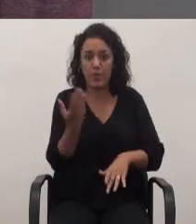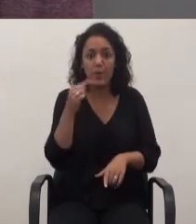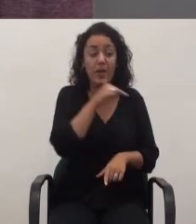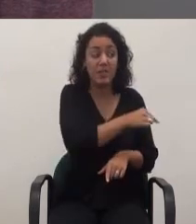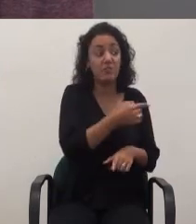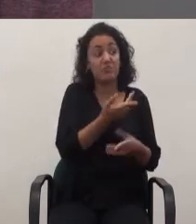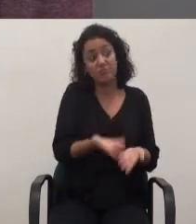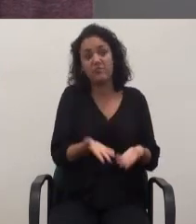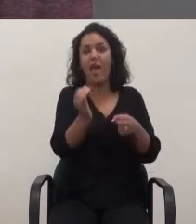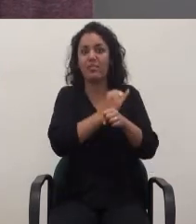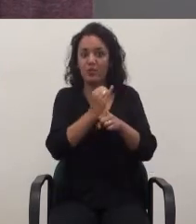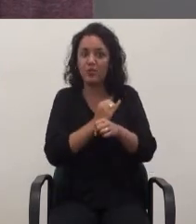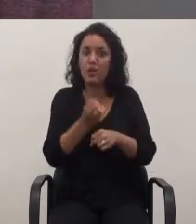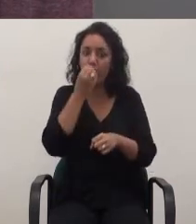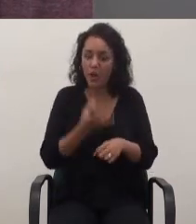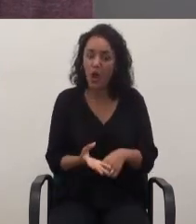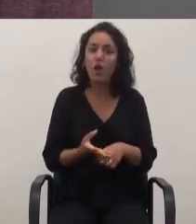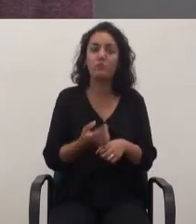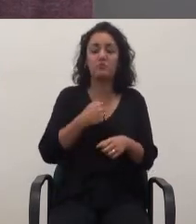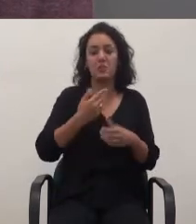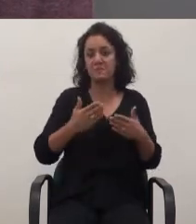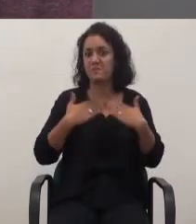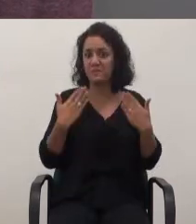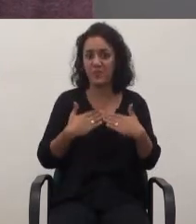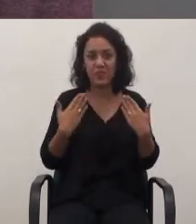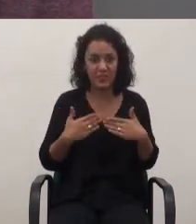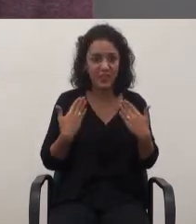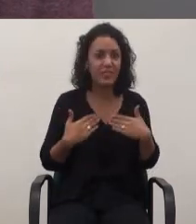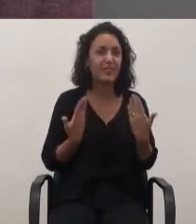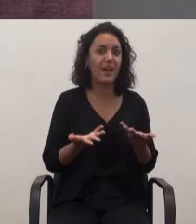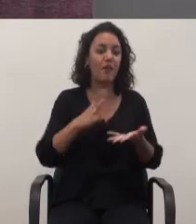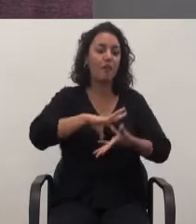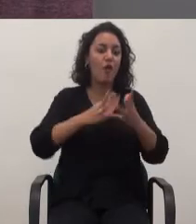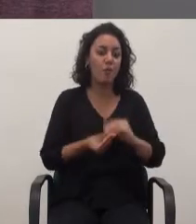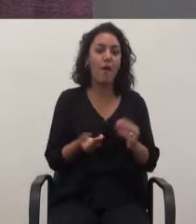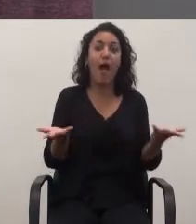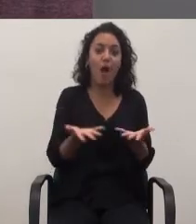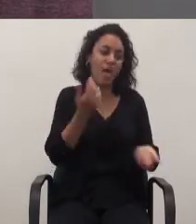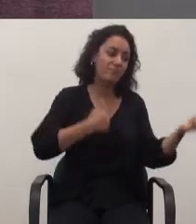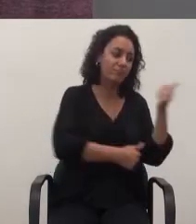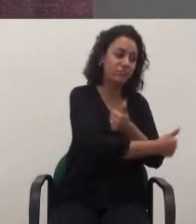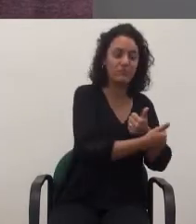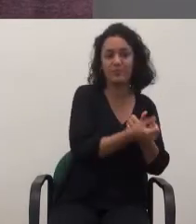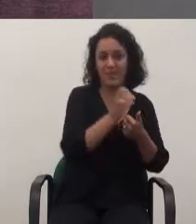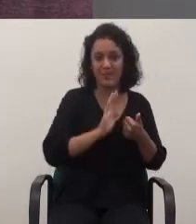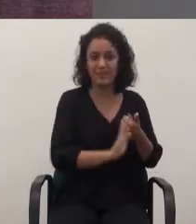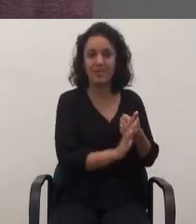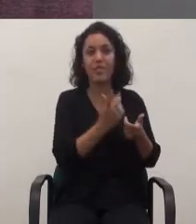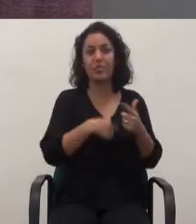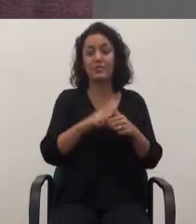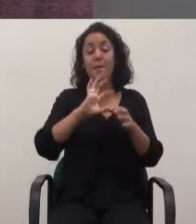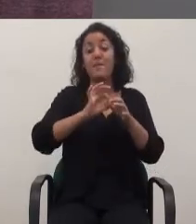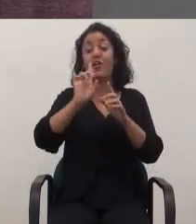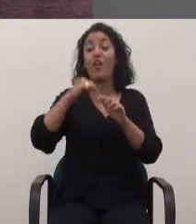bueno, como que también re contenta de que esto se diera de esta manera, ¿no? Así que bueno, me van a encontrar ahora, a partir del miércoles que